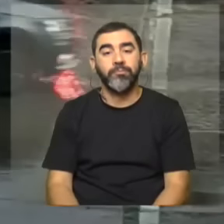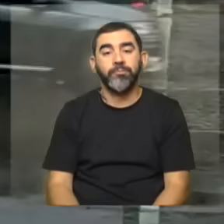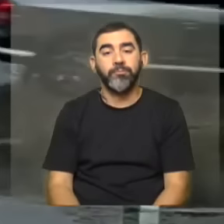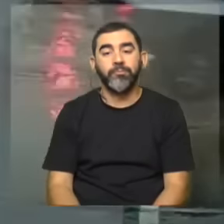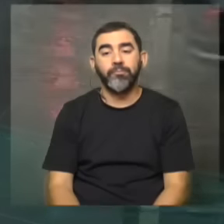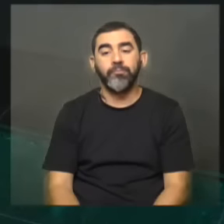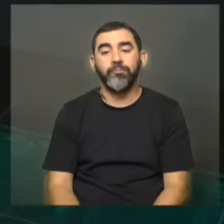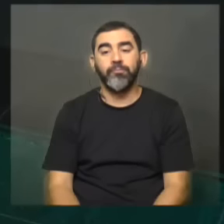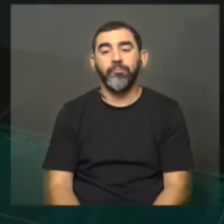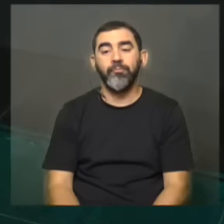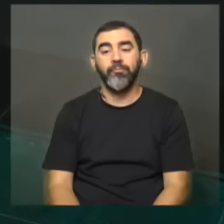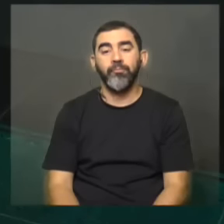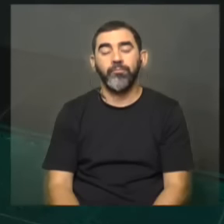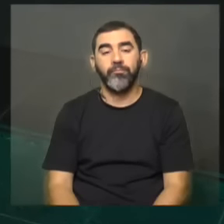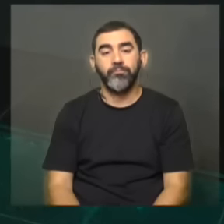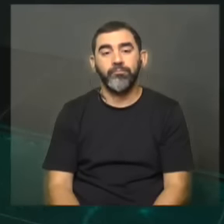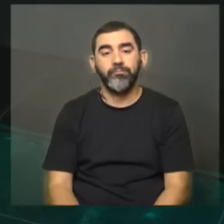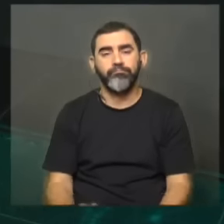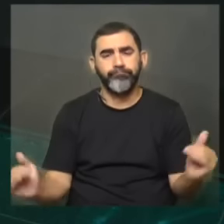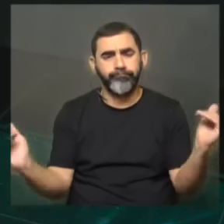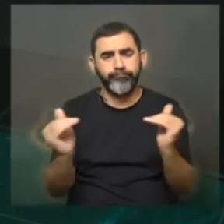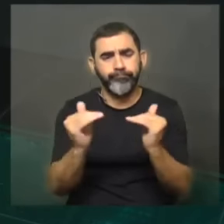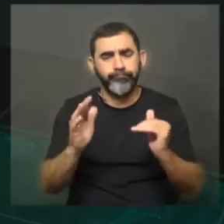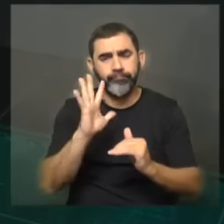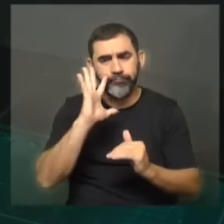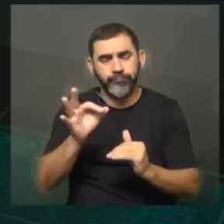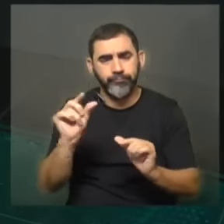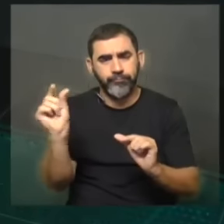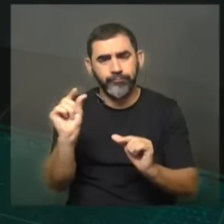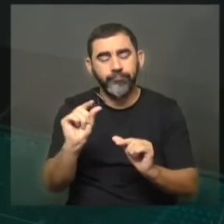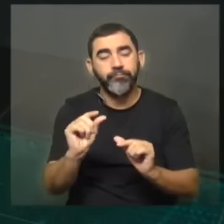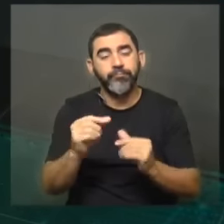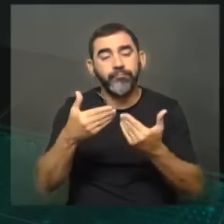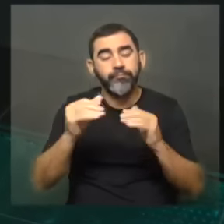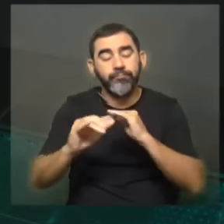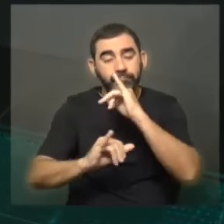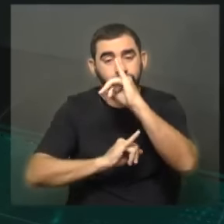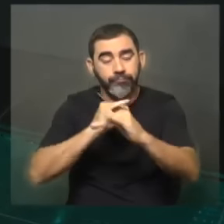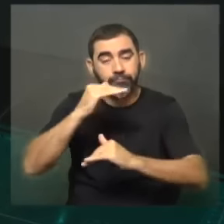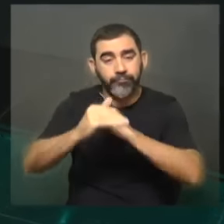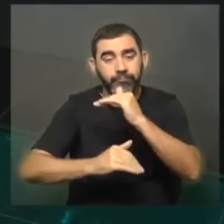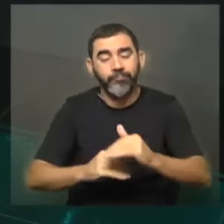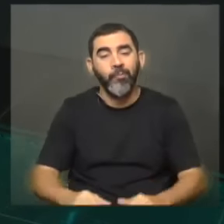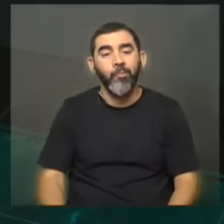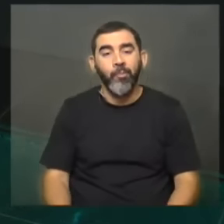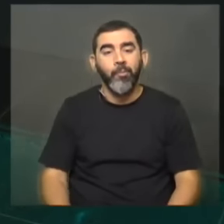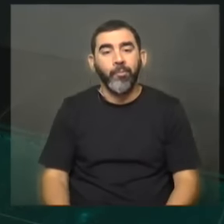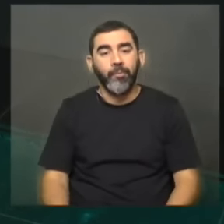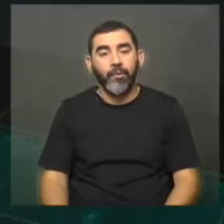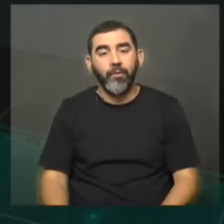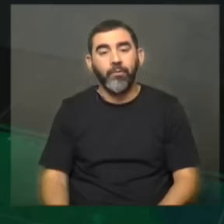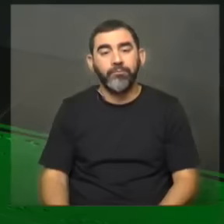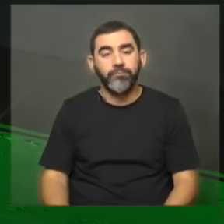descarga tránsito a esta hora se nota la diferencia eh vamos a comenzar el desarrollo de la información lo decíamos en nuestros